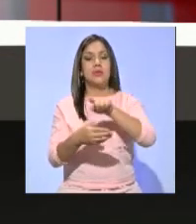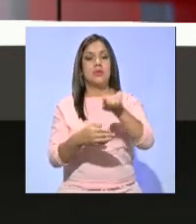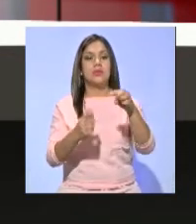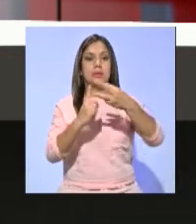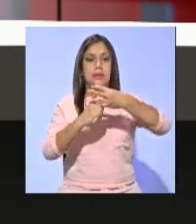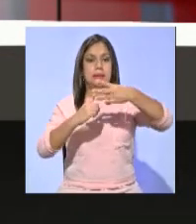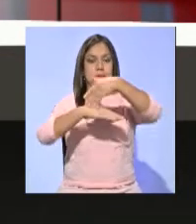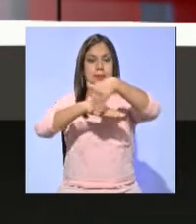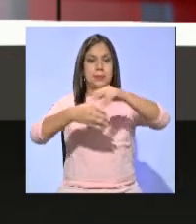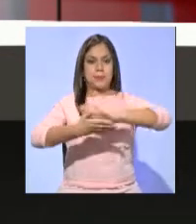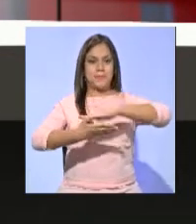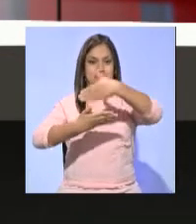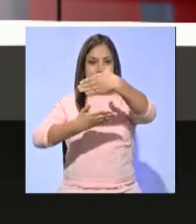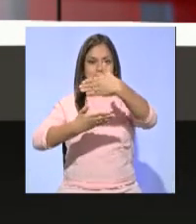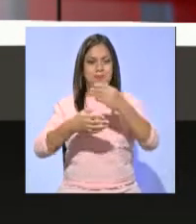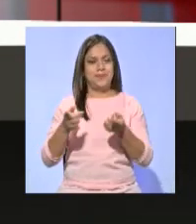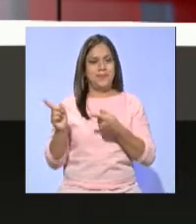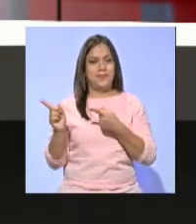por